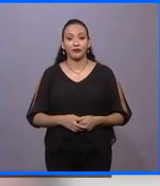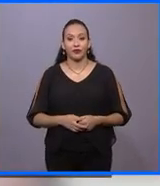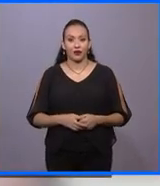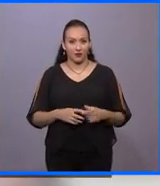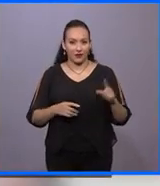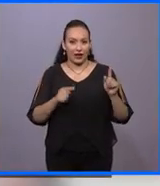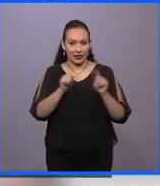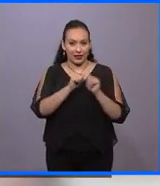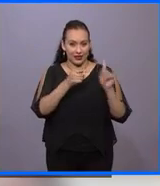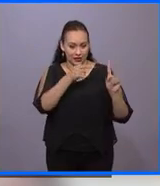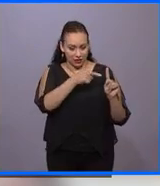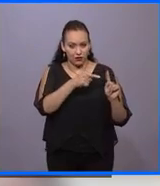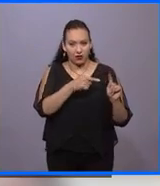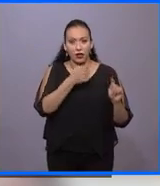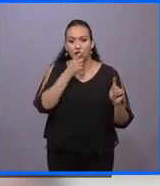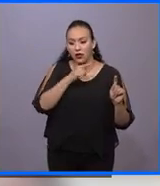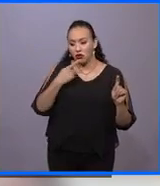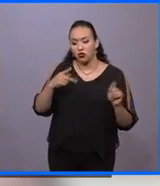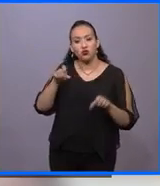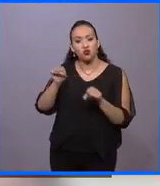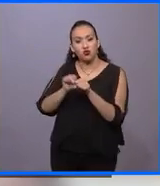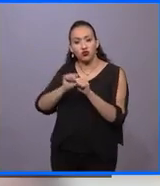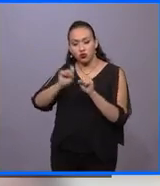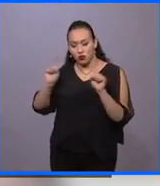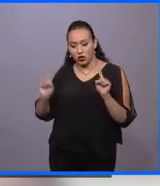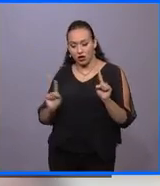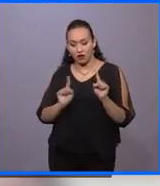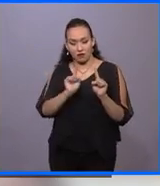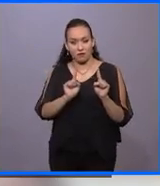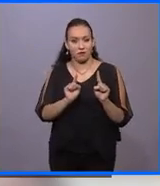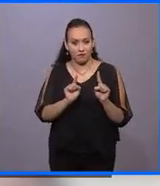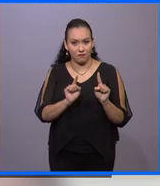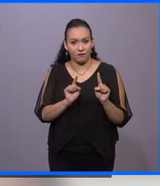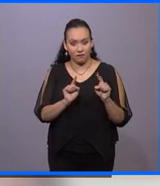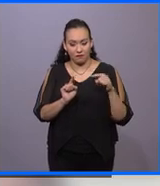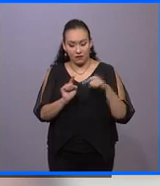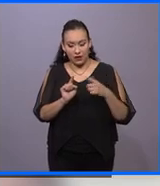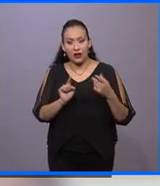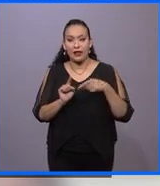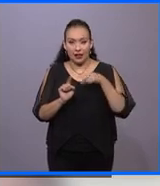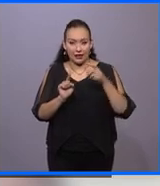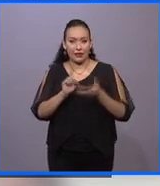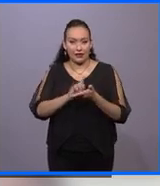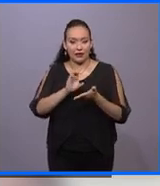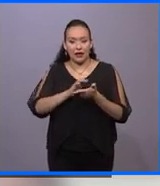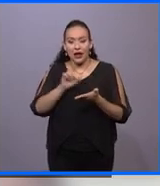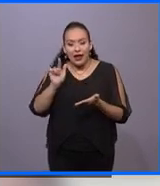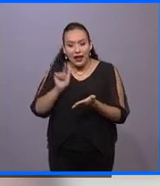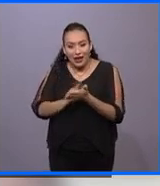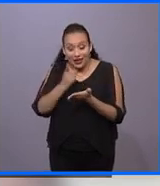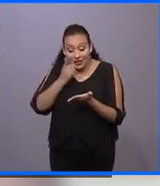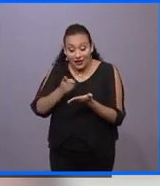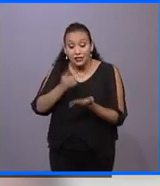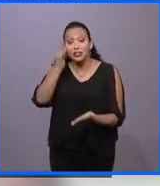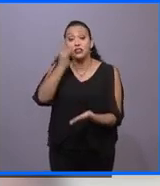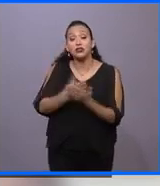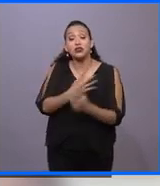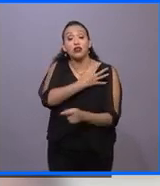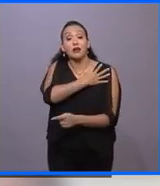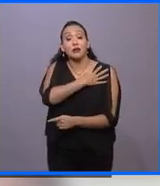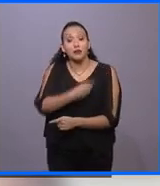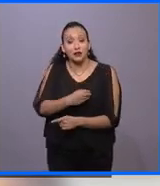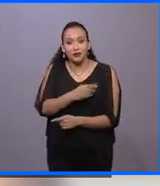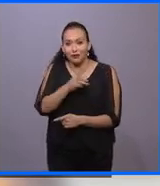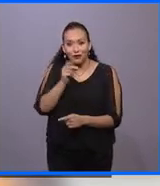sobrino, cuando comúnmente no es algo que se establezca en la ley claramente dice solo hijos,